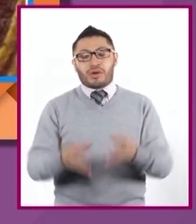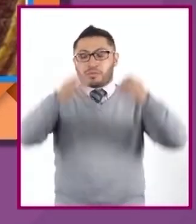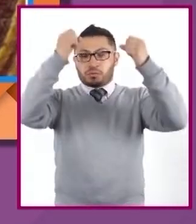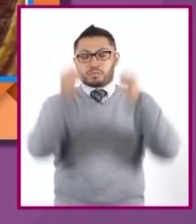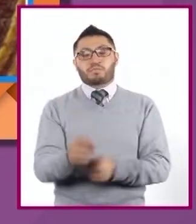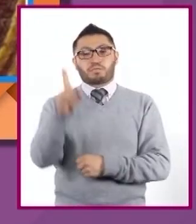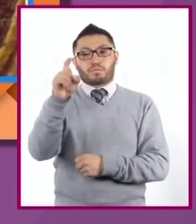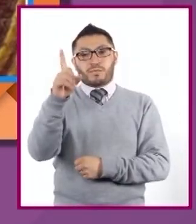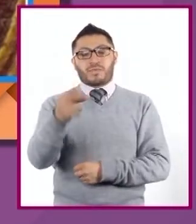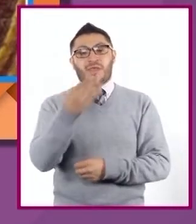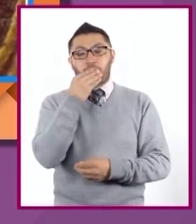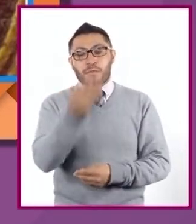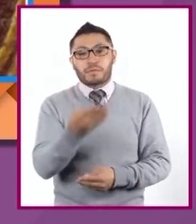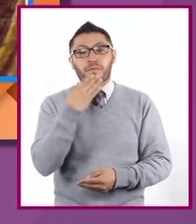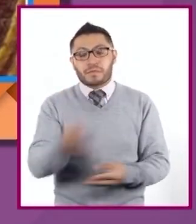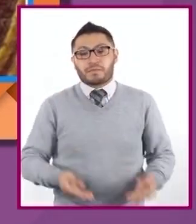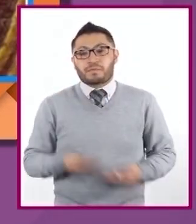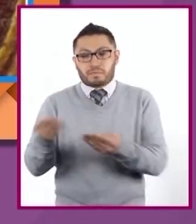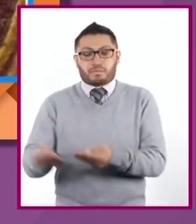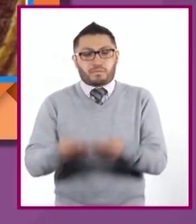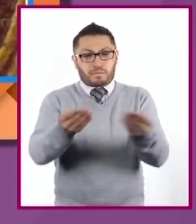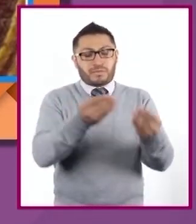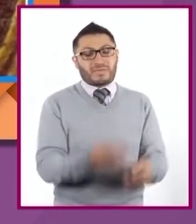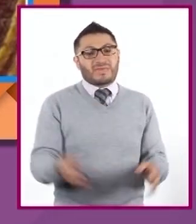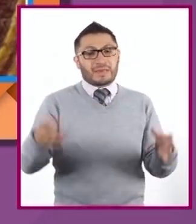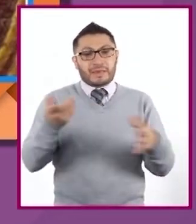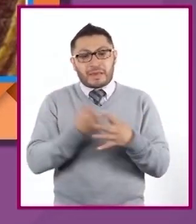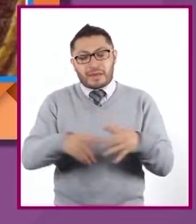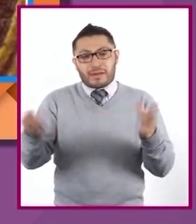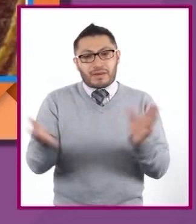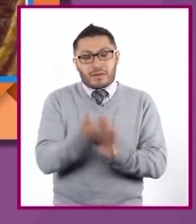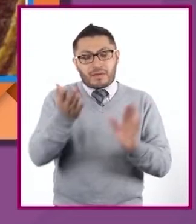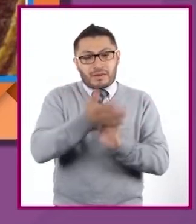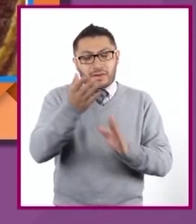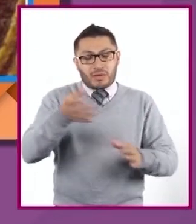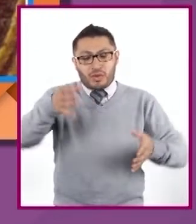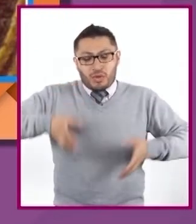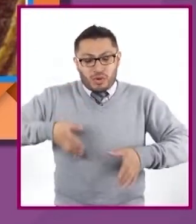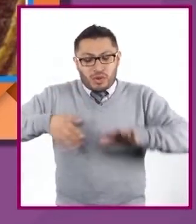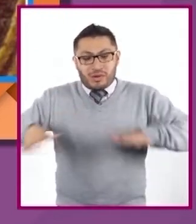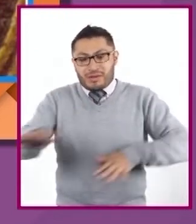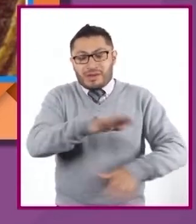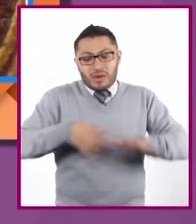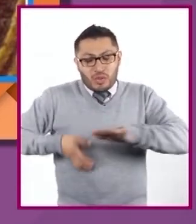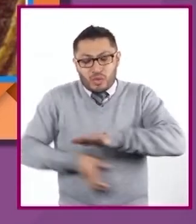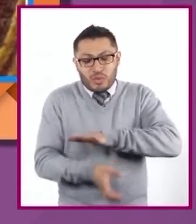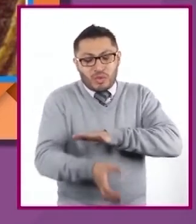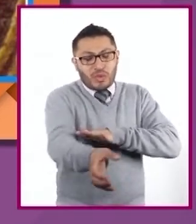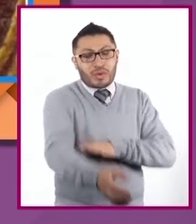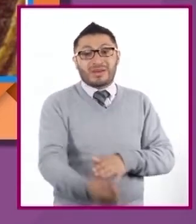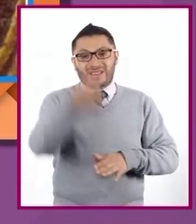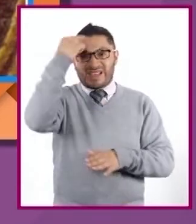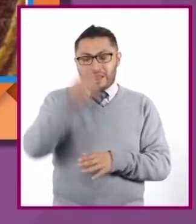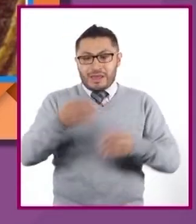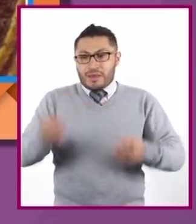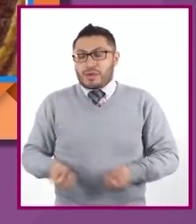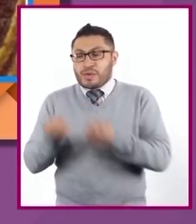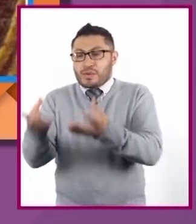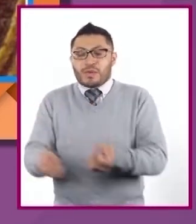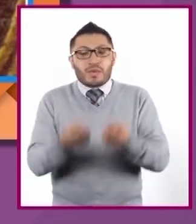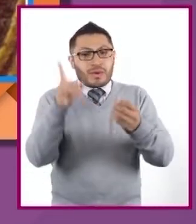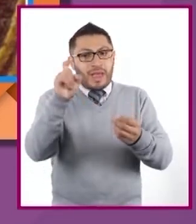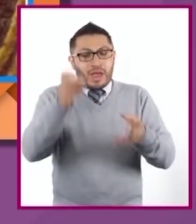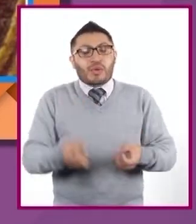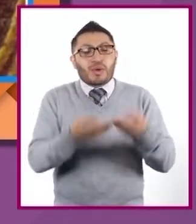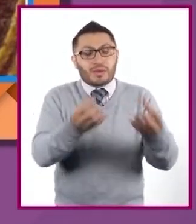de agua, de tal manera que comenzaron a construirse acueductos y presas, que llevarían el agua a los cultivos y también para